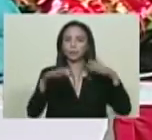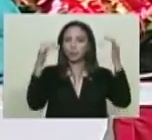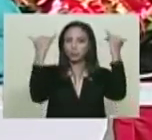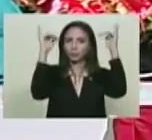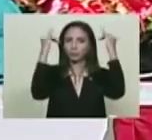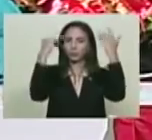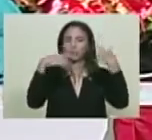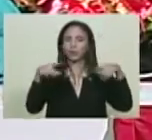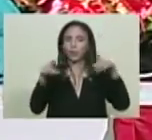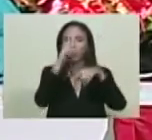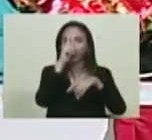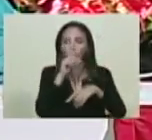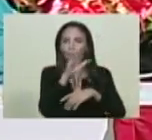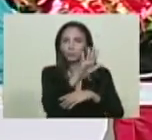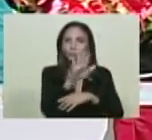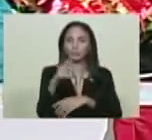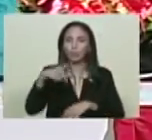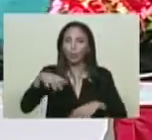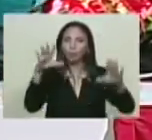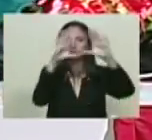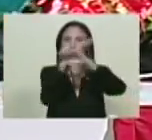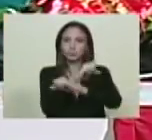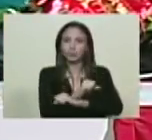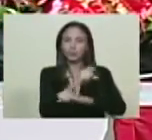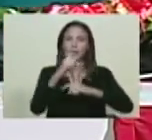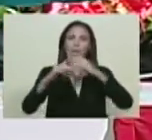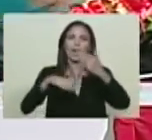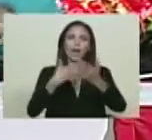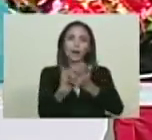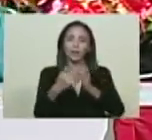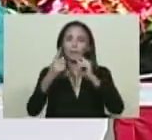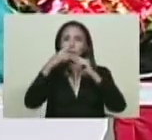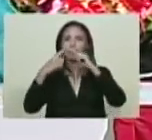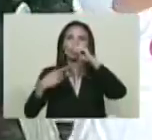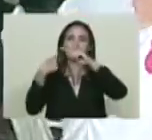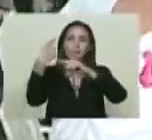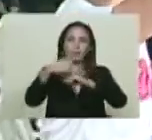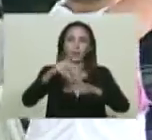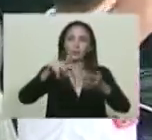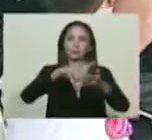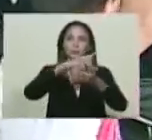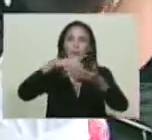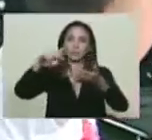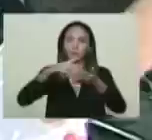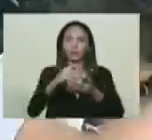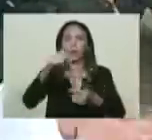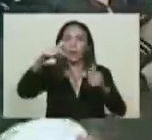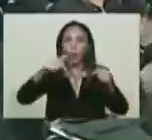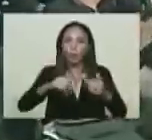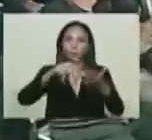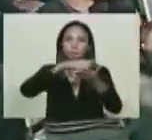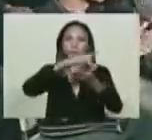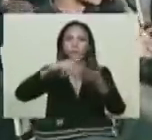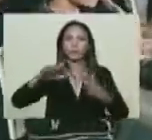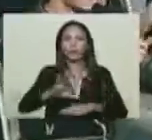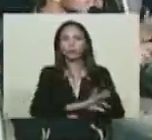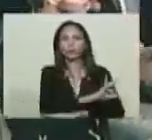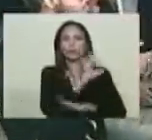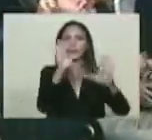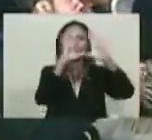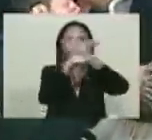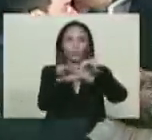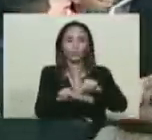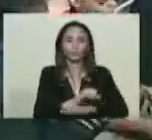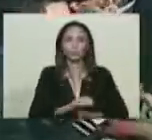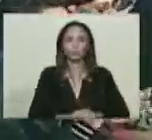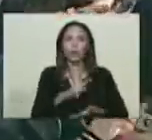cumpleaños 55 hoy en la noche y amanezco bailando, compadre. Hoy amanezco bailando.